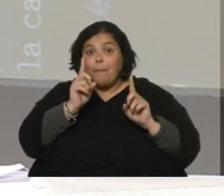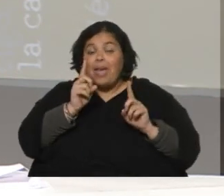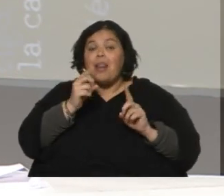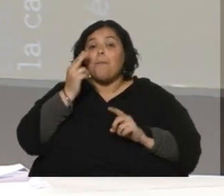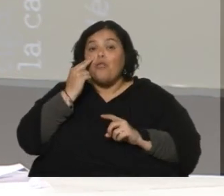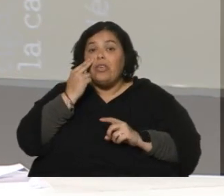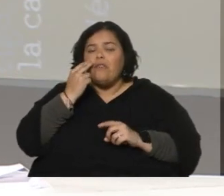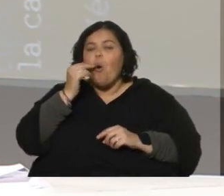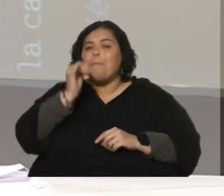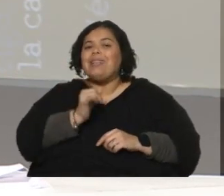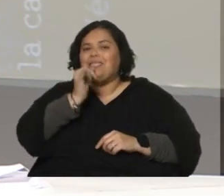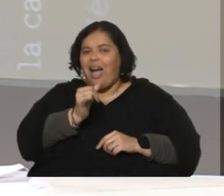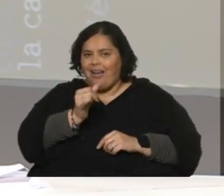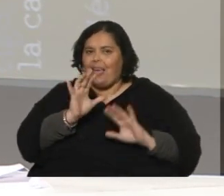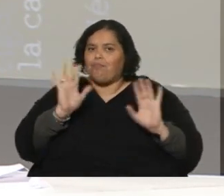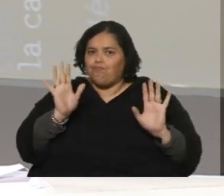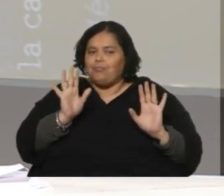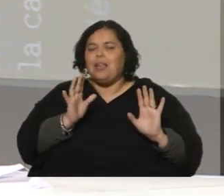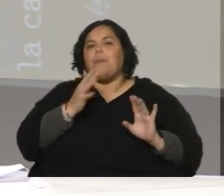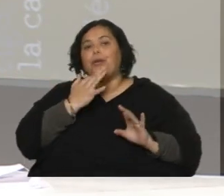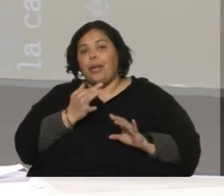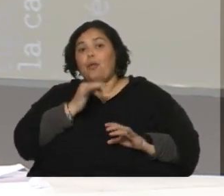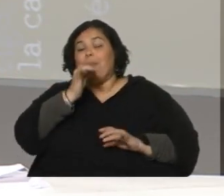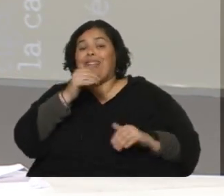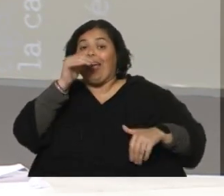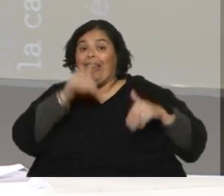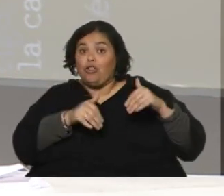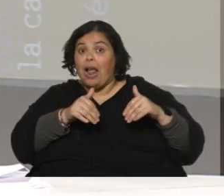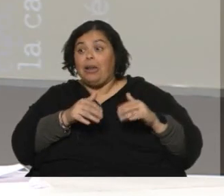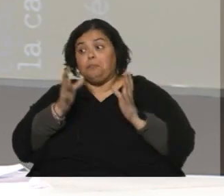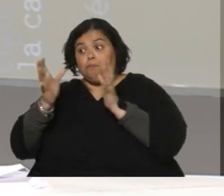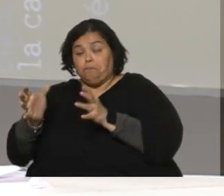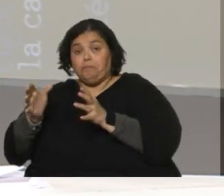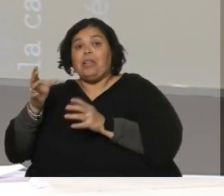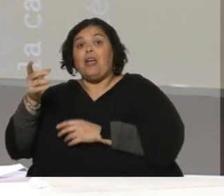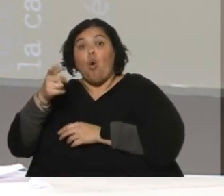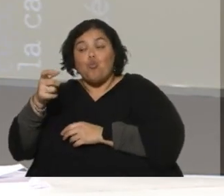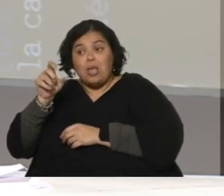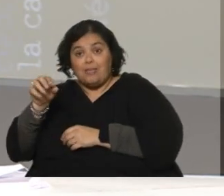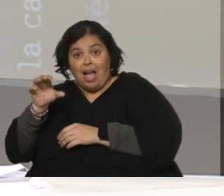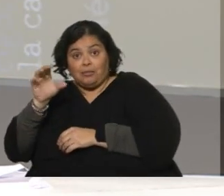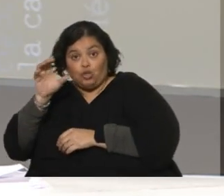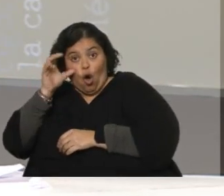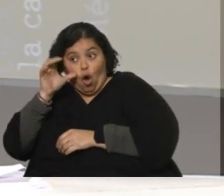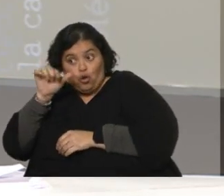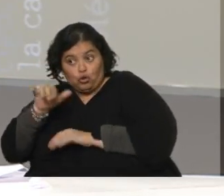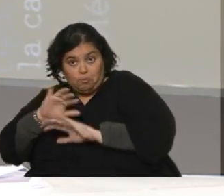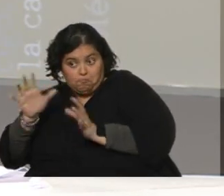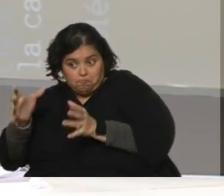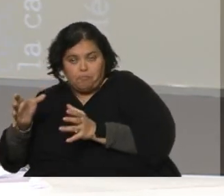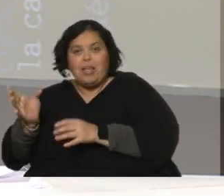decir bueno de este lado está Carolina cose con un mensaje más distante digamos del gobierno que sale más fuerte